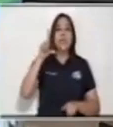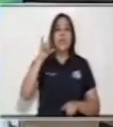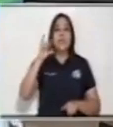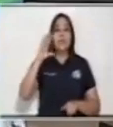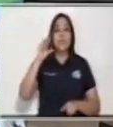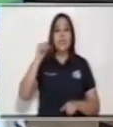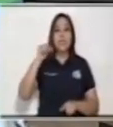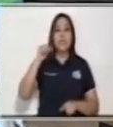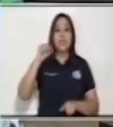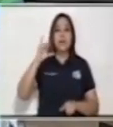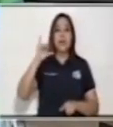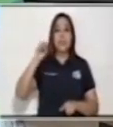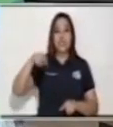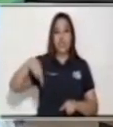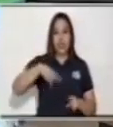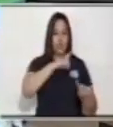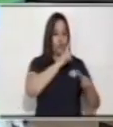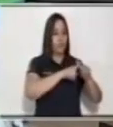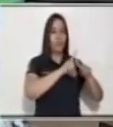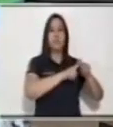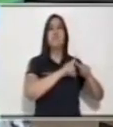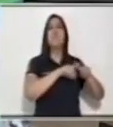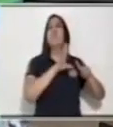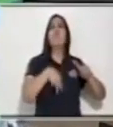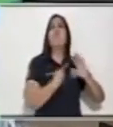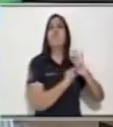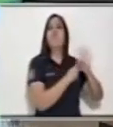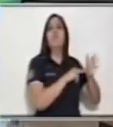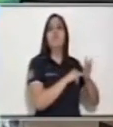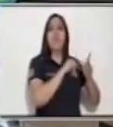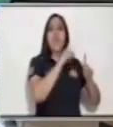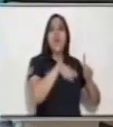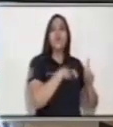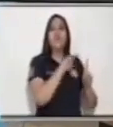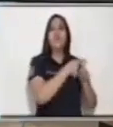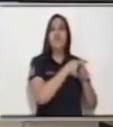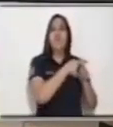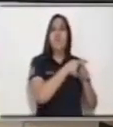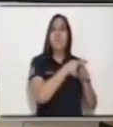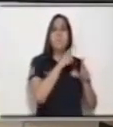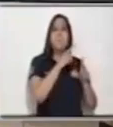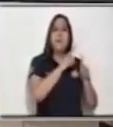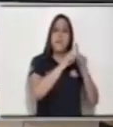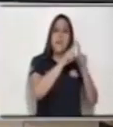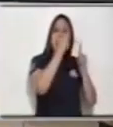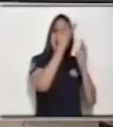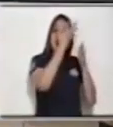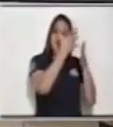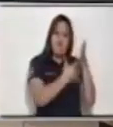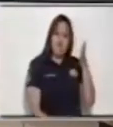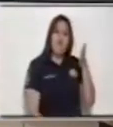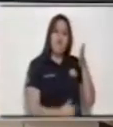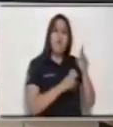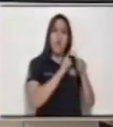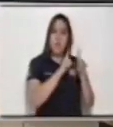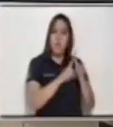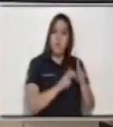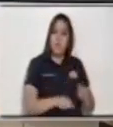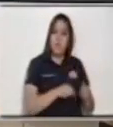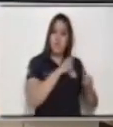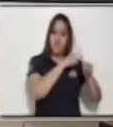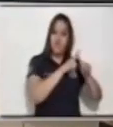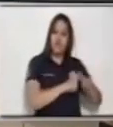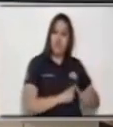misma cantidad de elementos varias veces. ¿Cómo así? Por ejemplo, Yo tengo dos dados